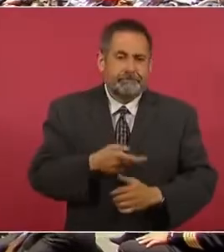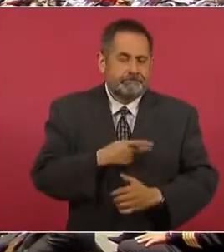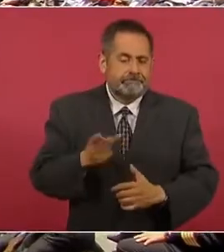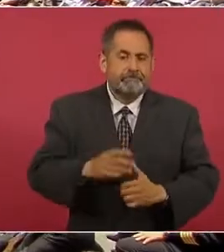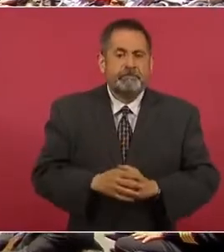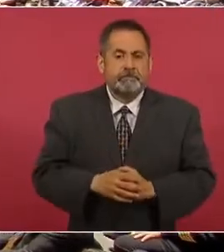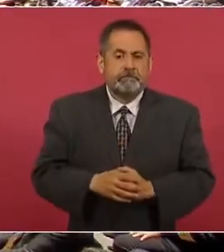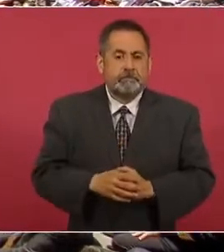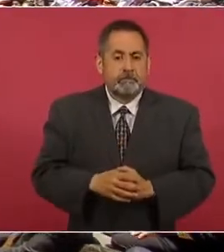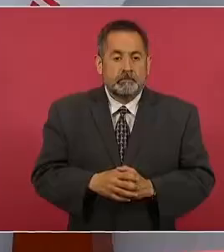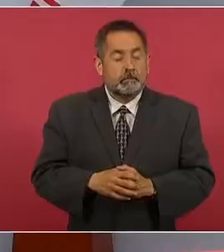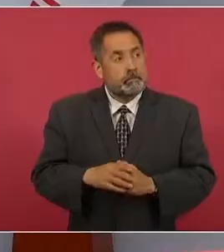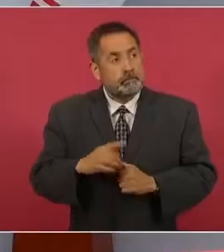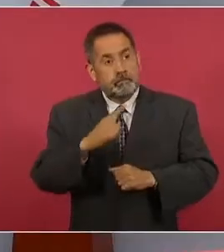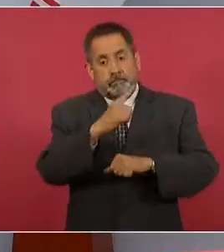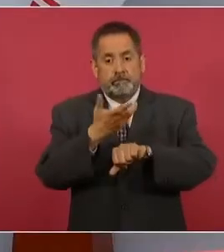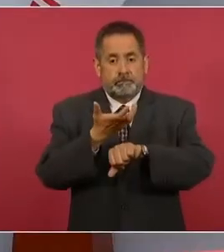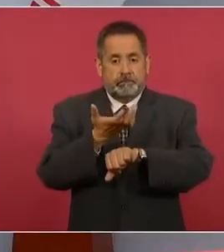En Estados Unidos